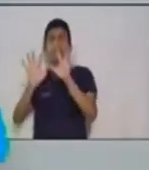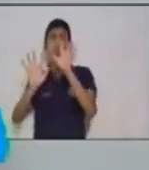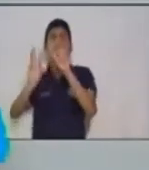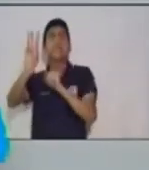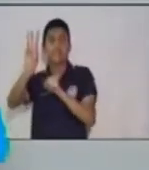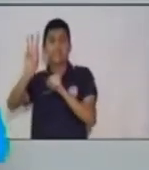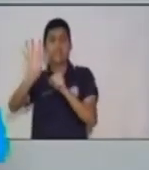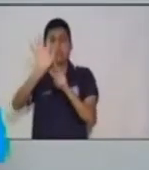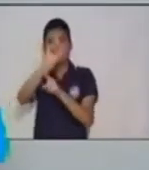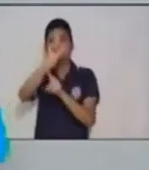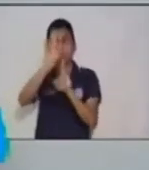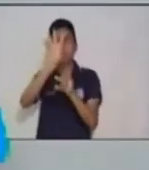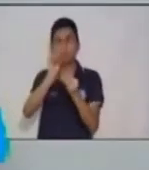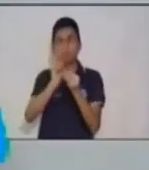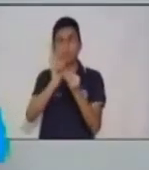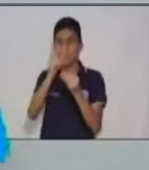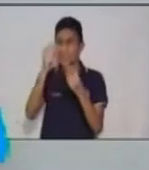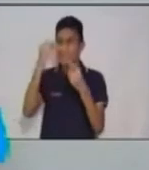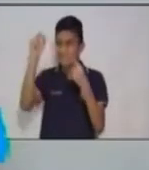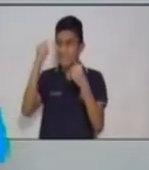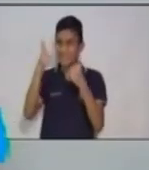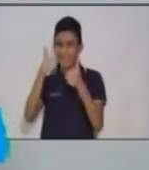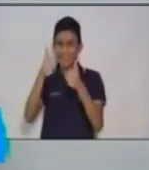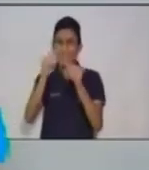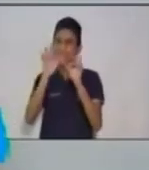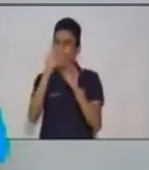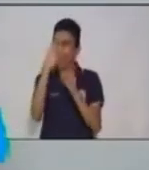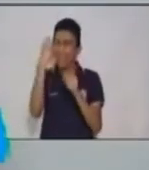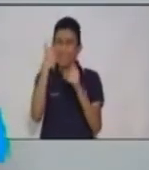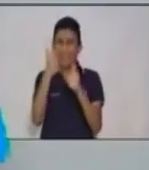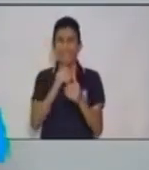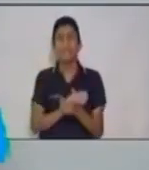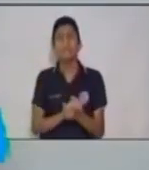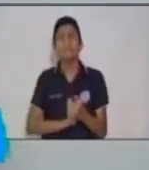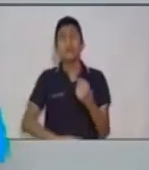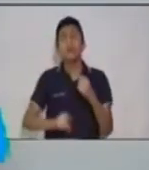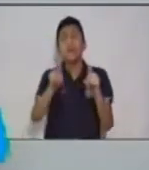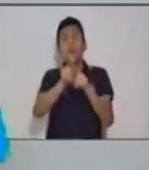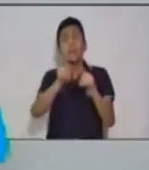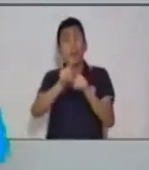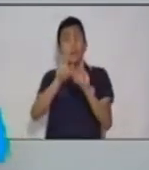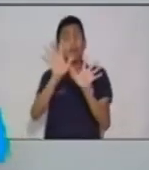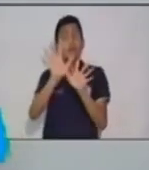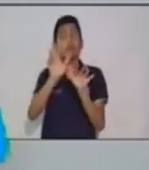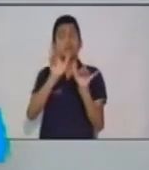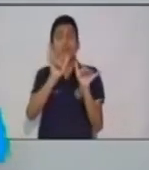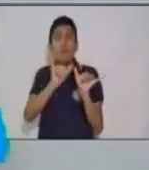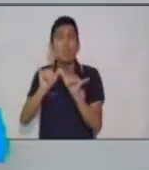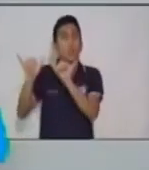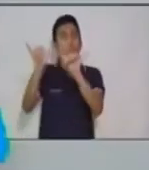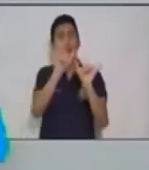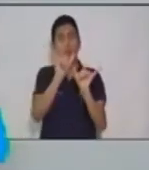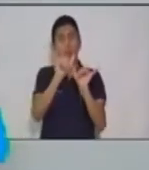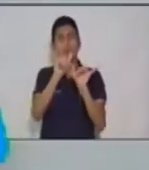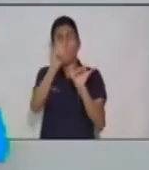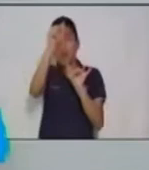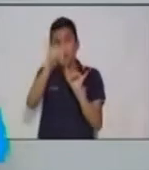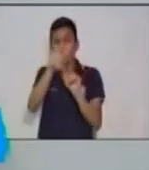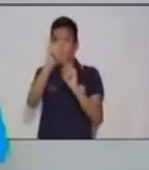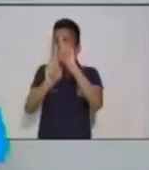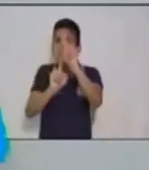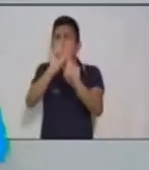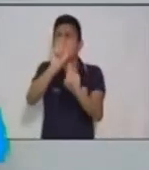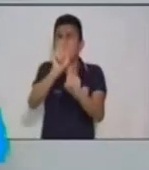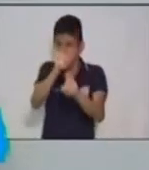13. Colócate un chequecito porque estás haciendo muy bien el trabajo y estamos siguiendo la secuencia correcta. Ahora yo te